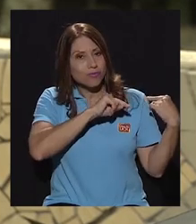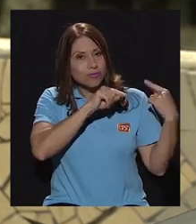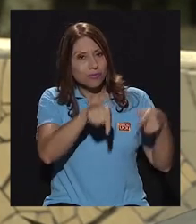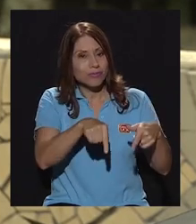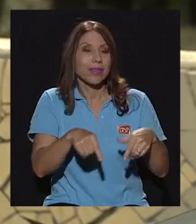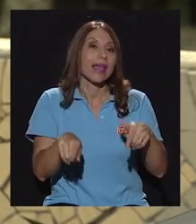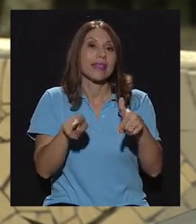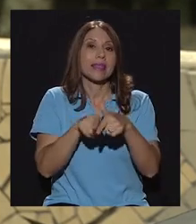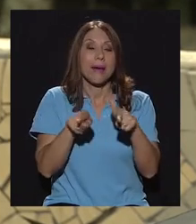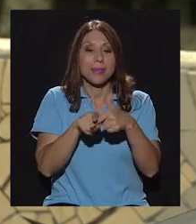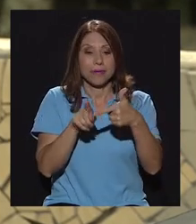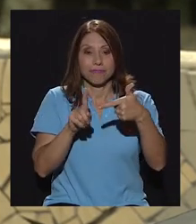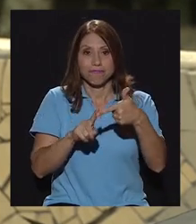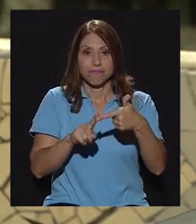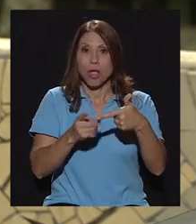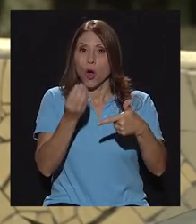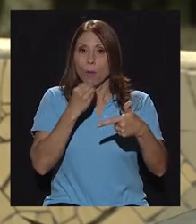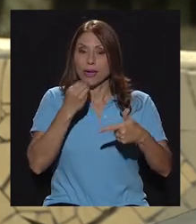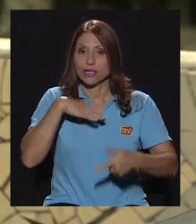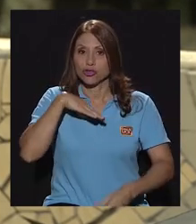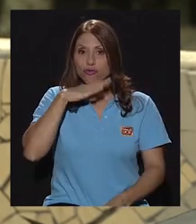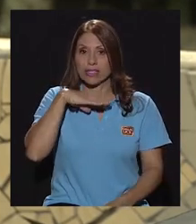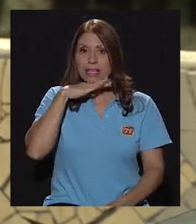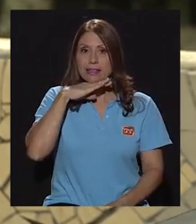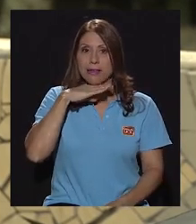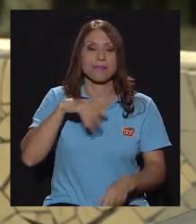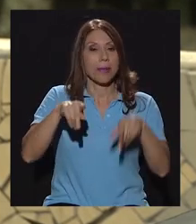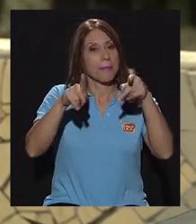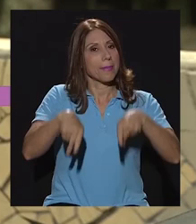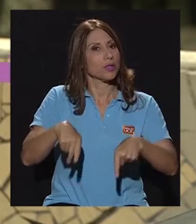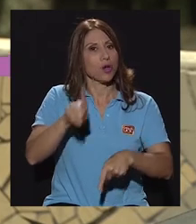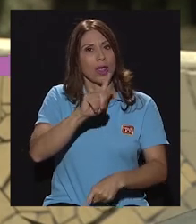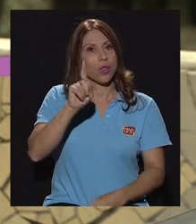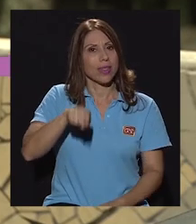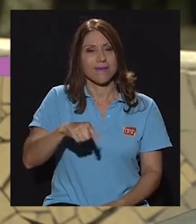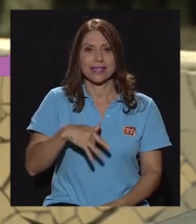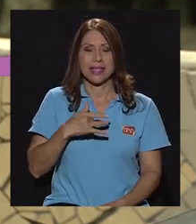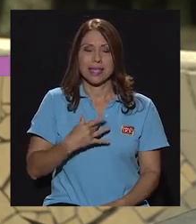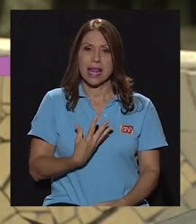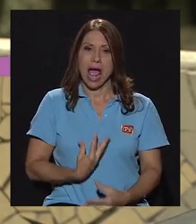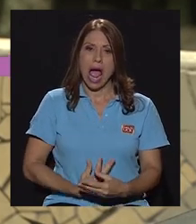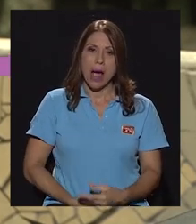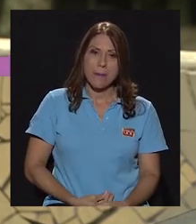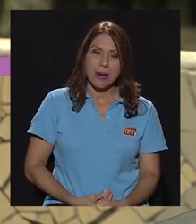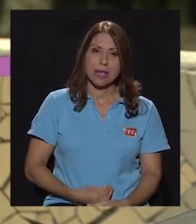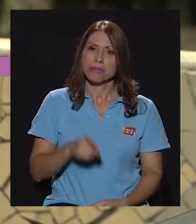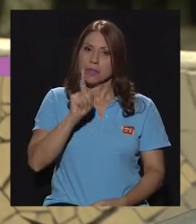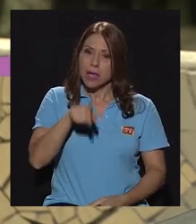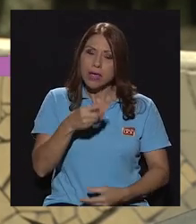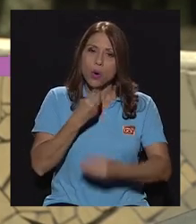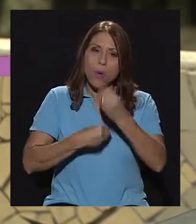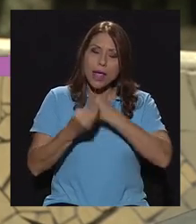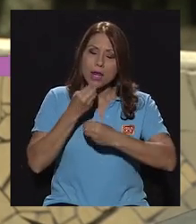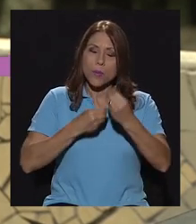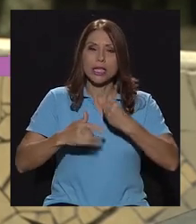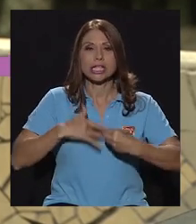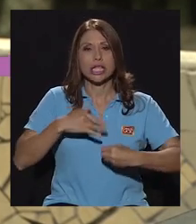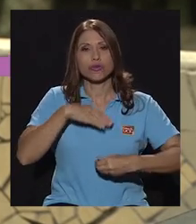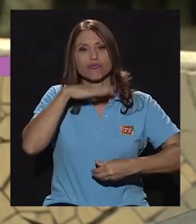suficiente, el paciente no debe sentir hambre, debe comer para manejarse bien, y debe ser